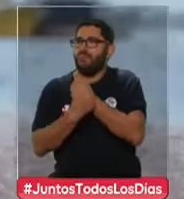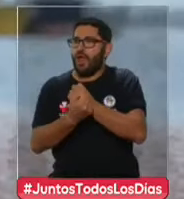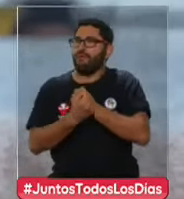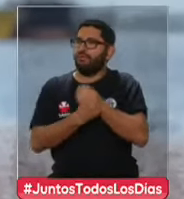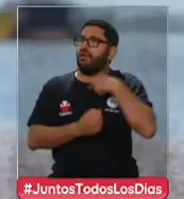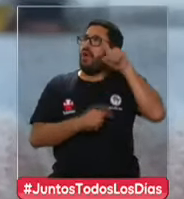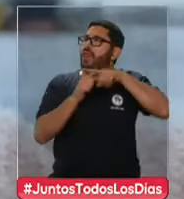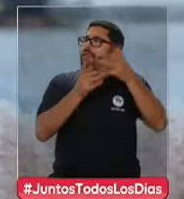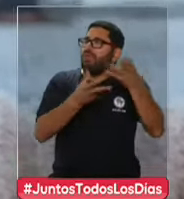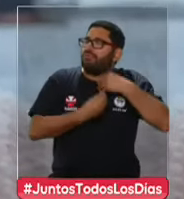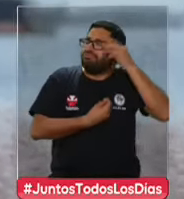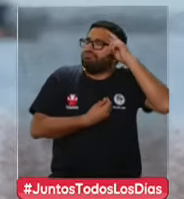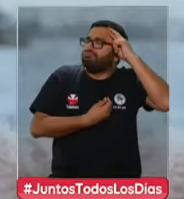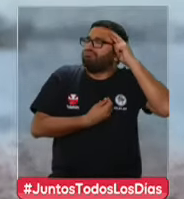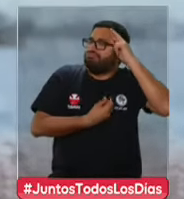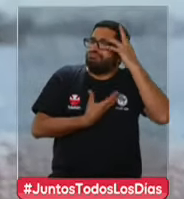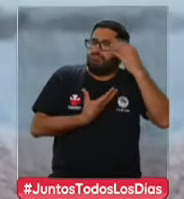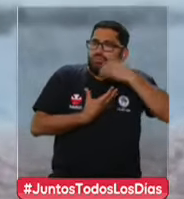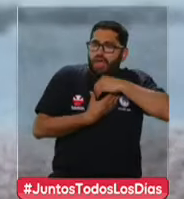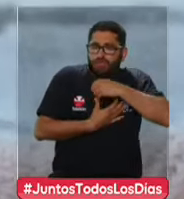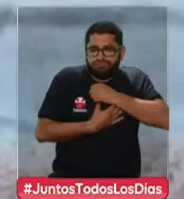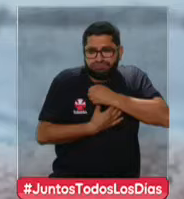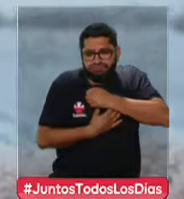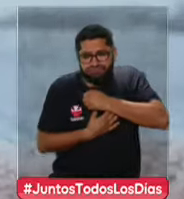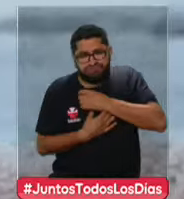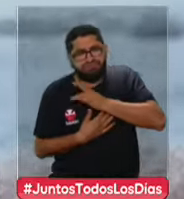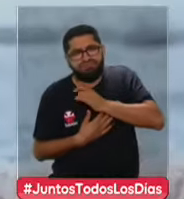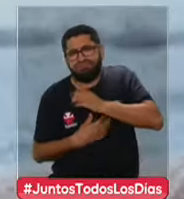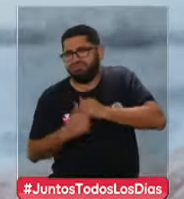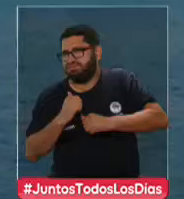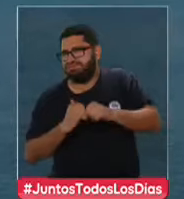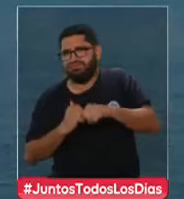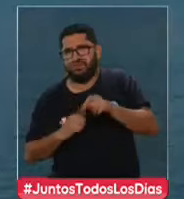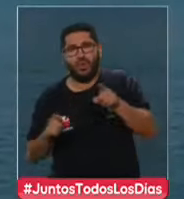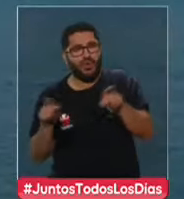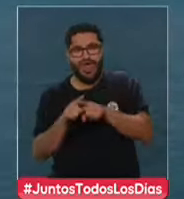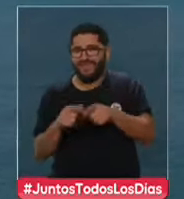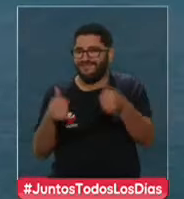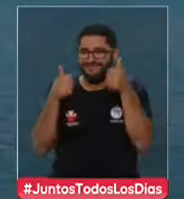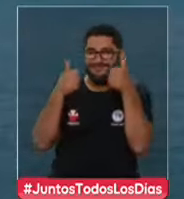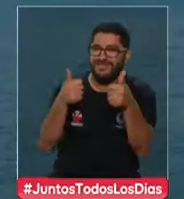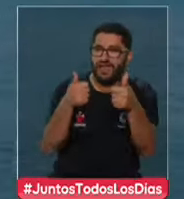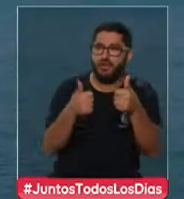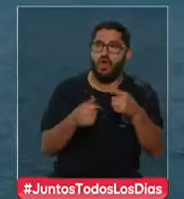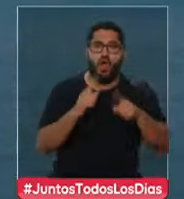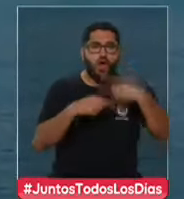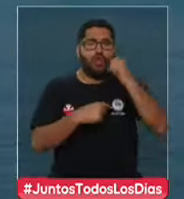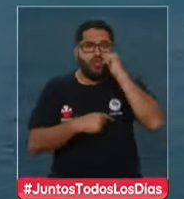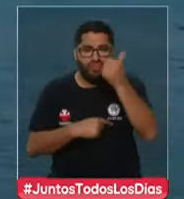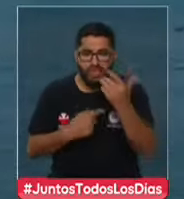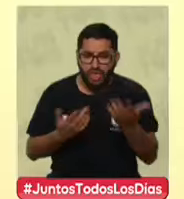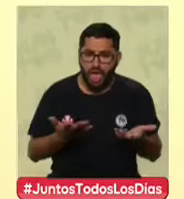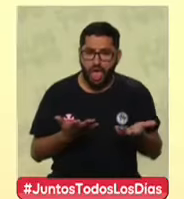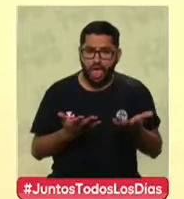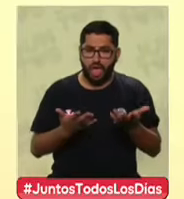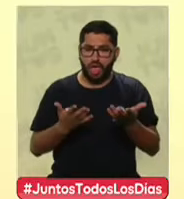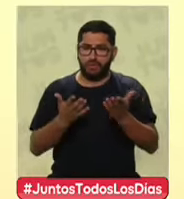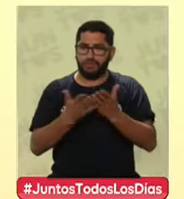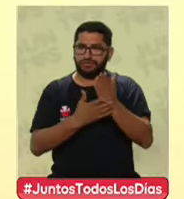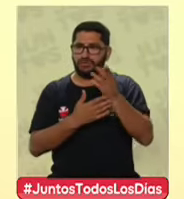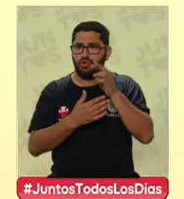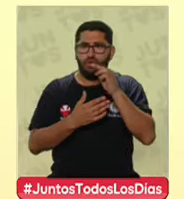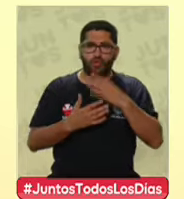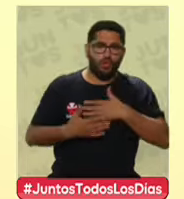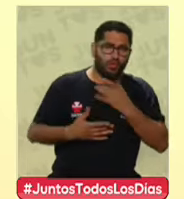Fue bien doloroso ver cómo mi casa estuvo llena de vida y de un día para otro no había ni un alma adentro. Lo que más me dolió